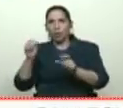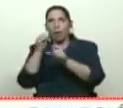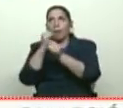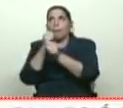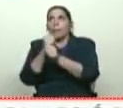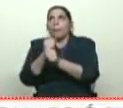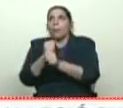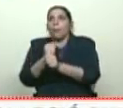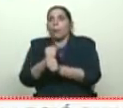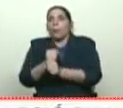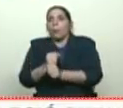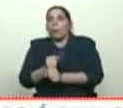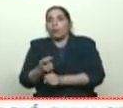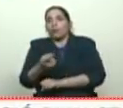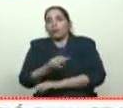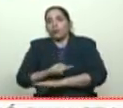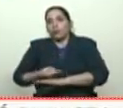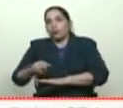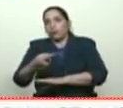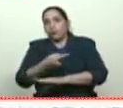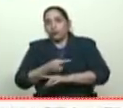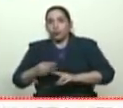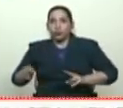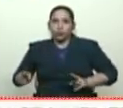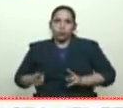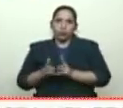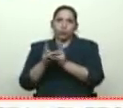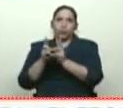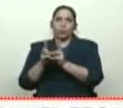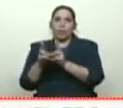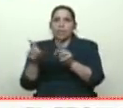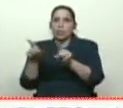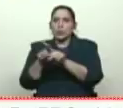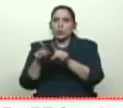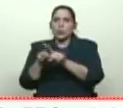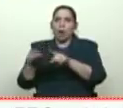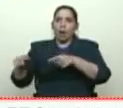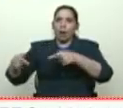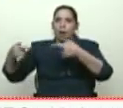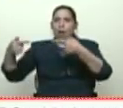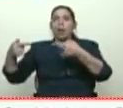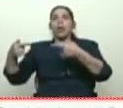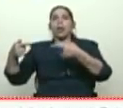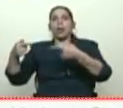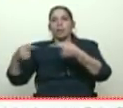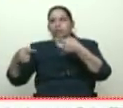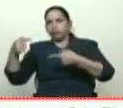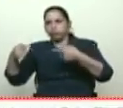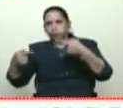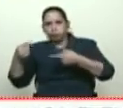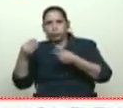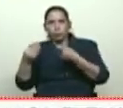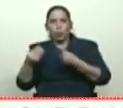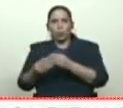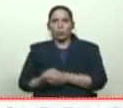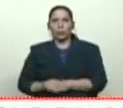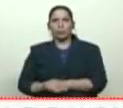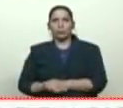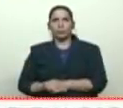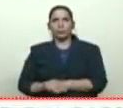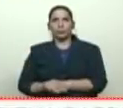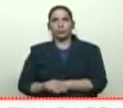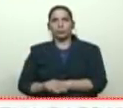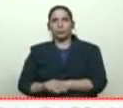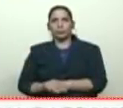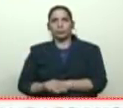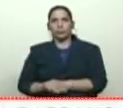esperando encontrar que sea compatible para él en un momento determinado, que no es fácil. Y se le presenta en ese